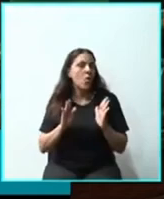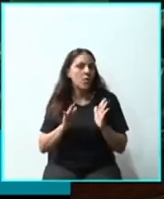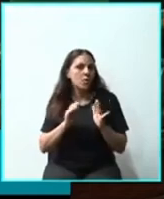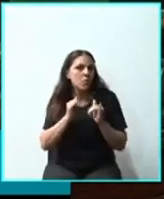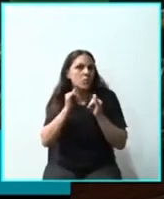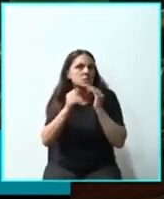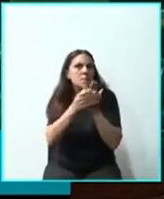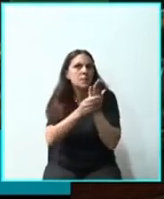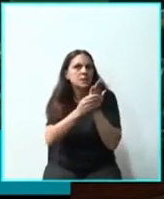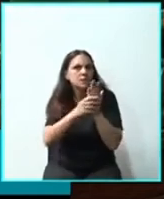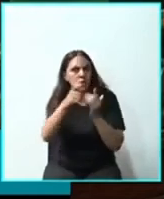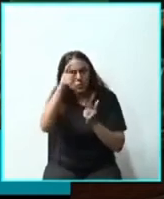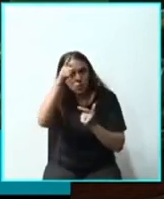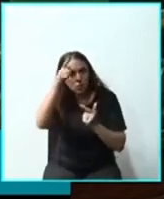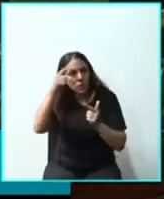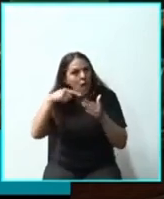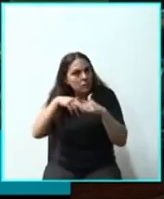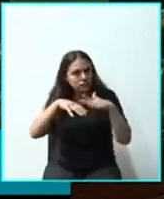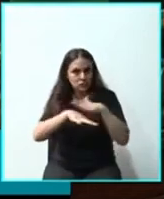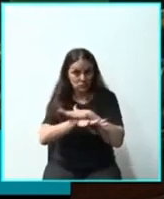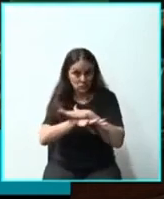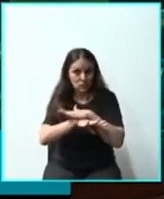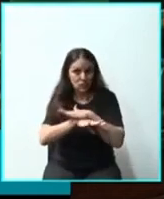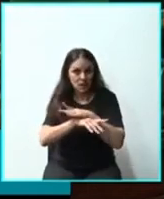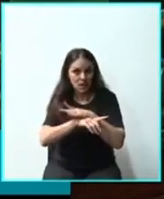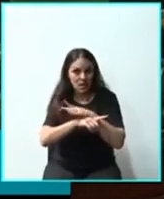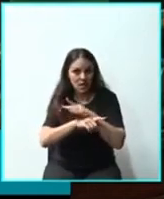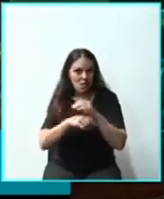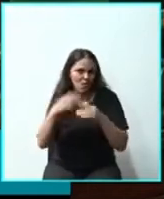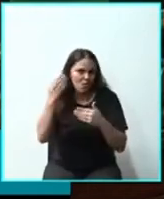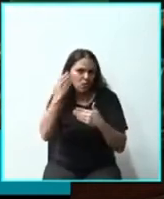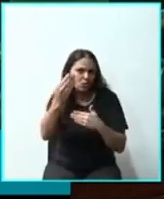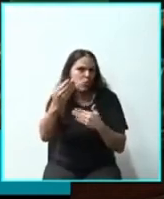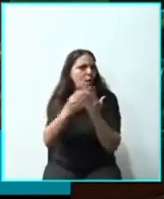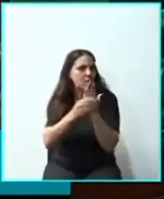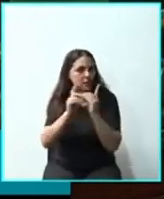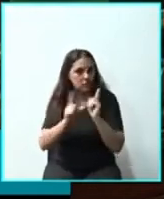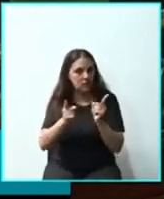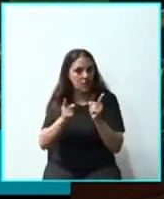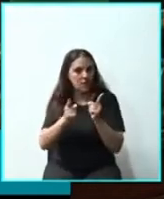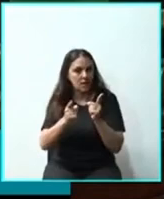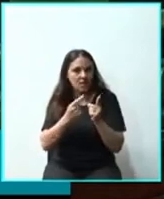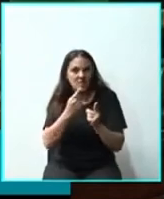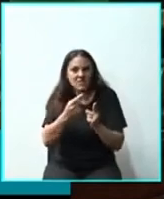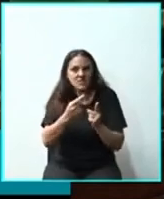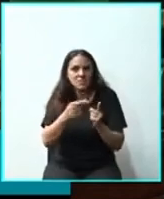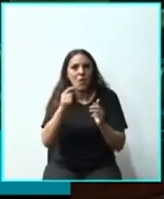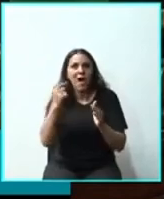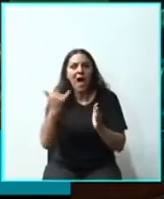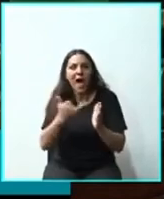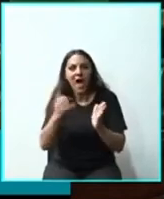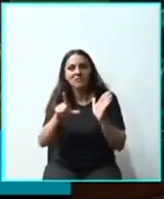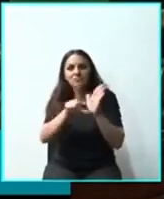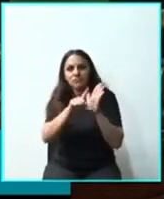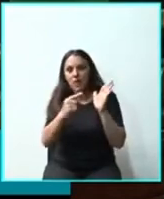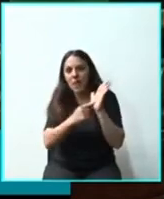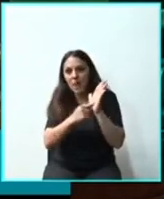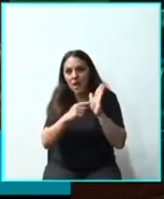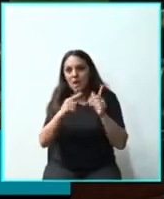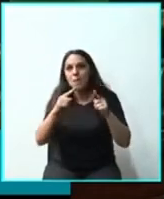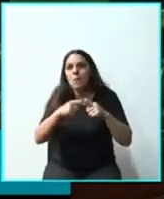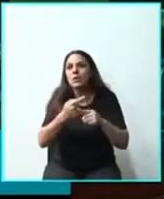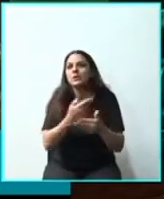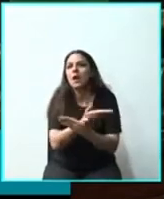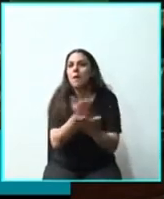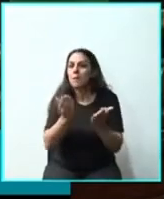Ministro de Seguridad porteño actual y a los que vengan que hoy hay un marco legal, que hay una política pública virtuosa